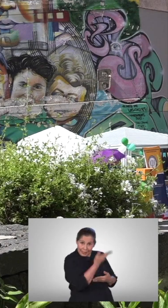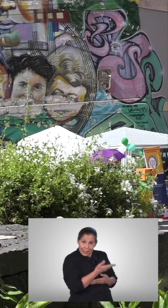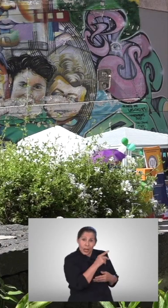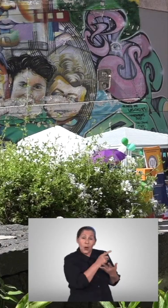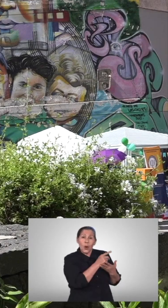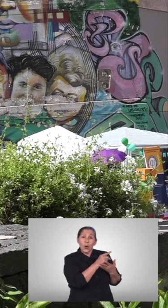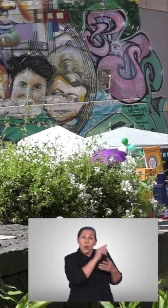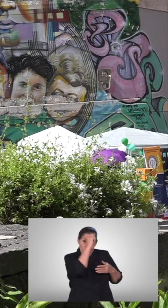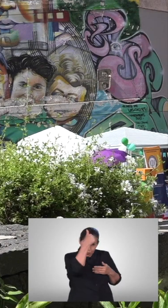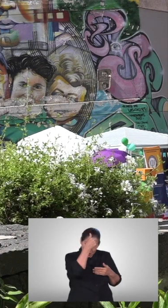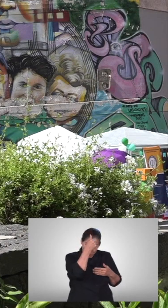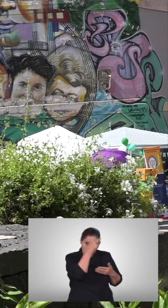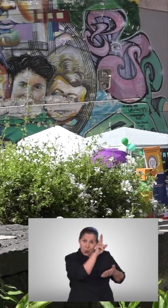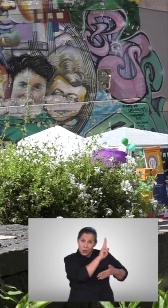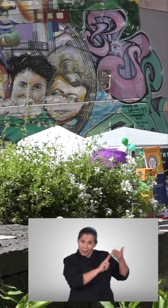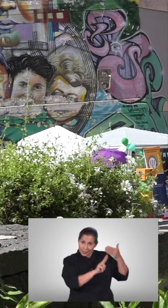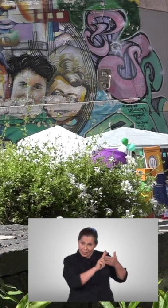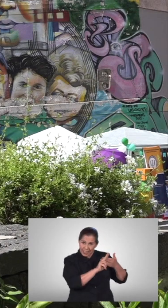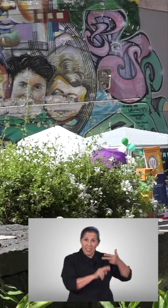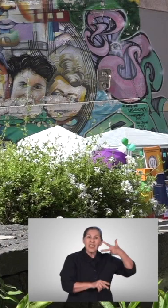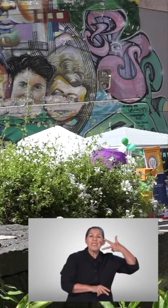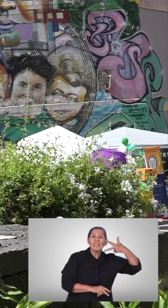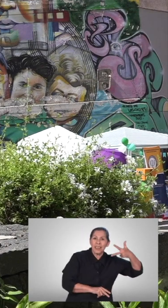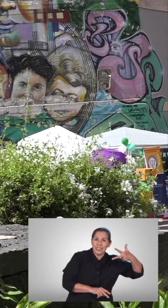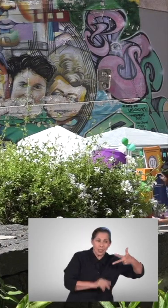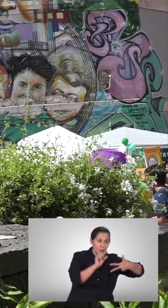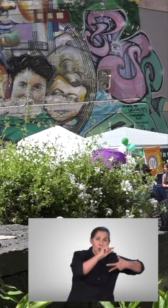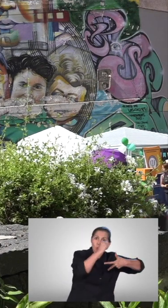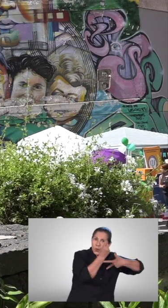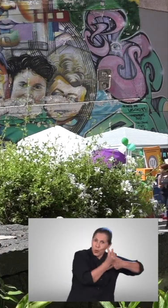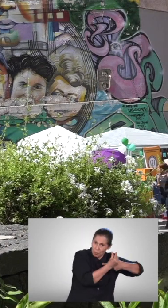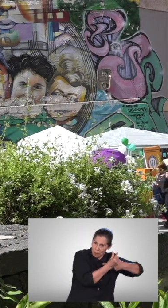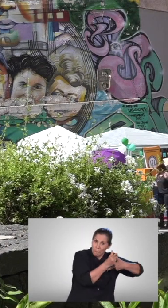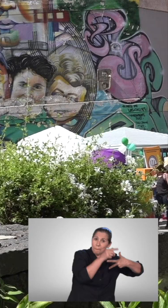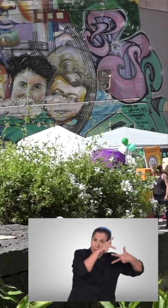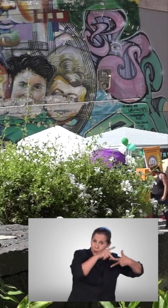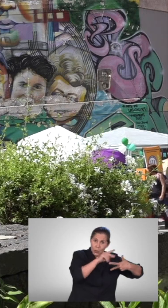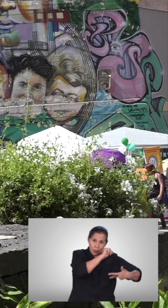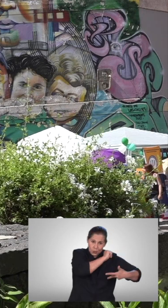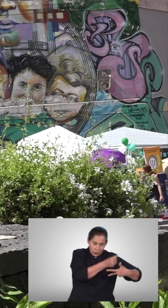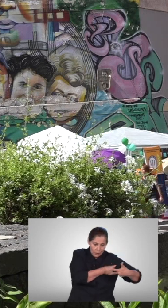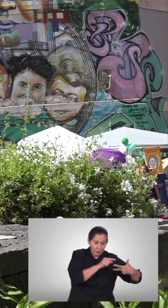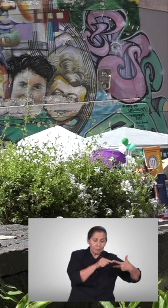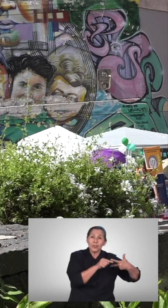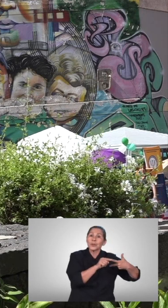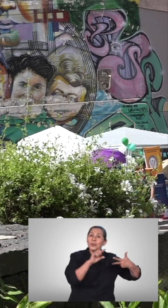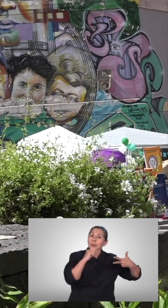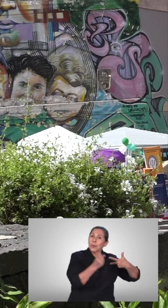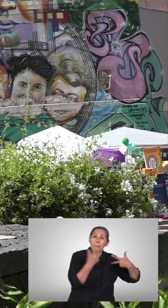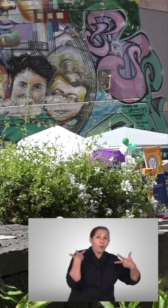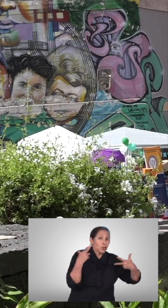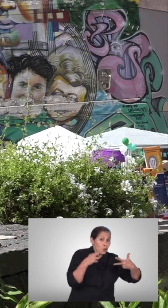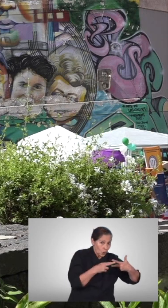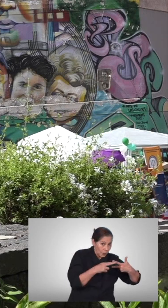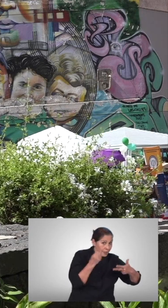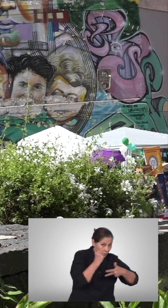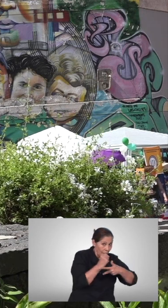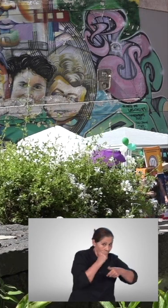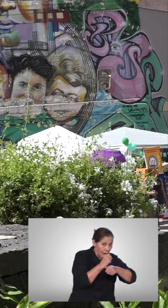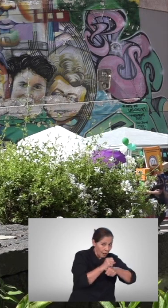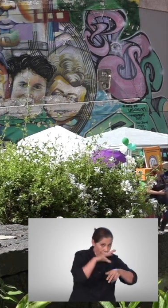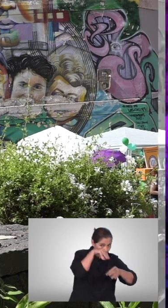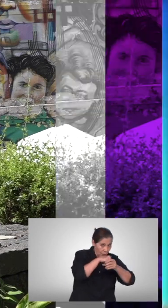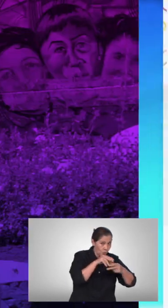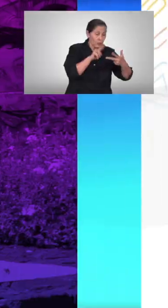usualmente de forma tripartita autoridades universitarias profesores y estudiantes mencionaremos los órganos que